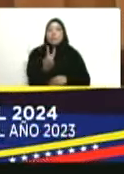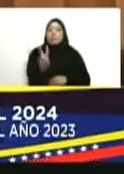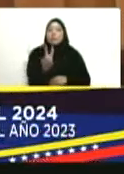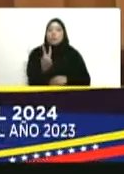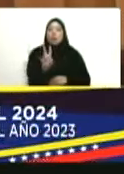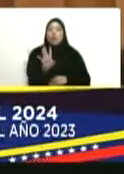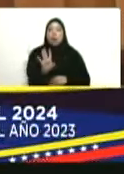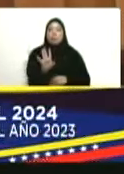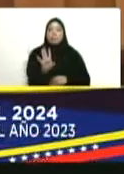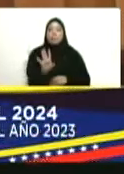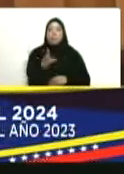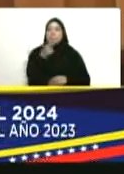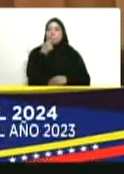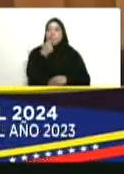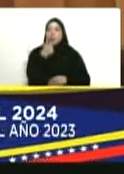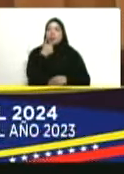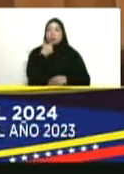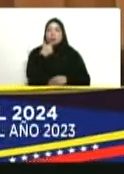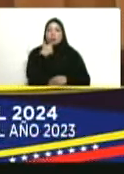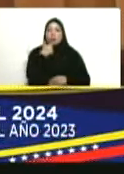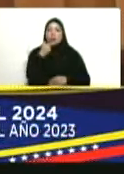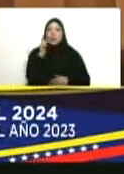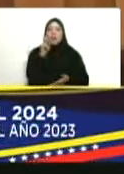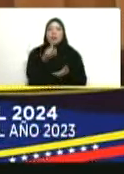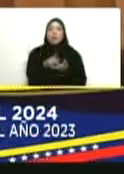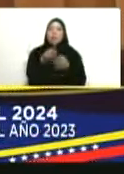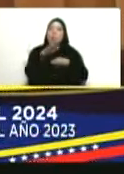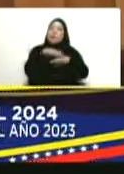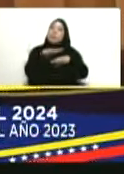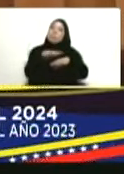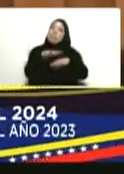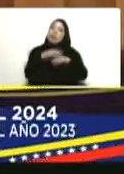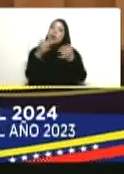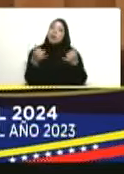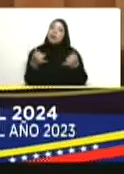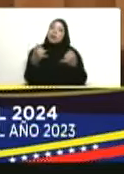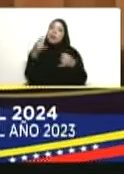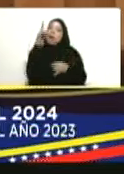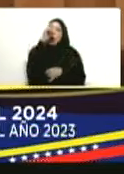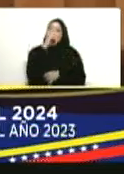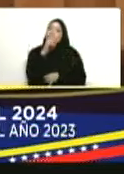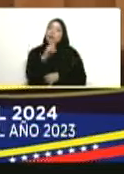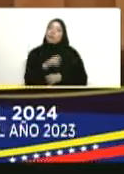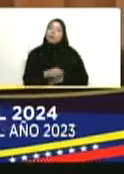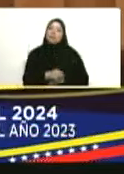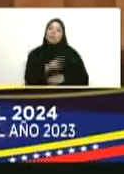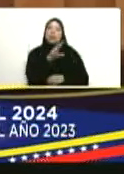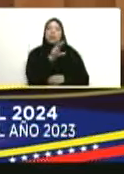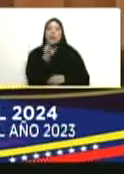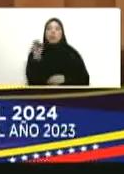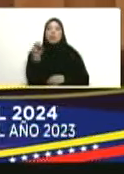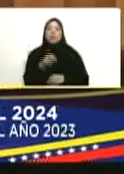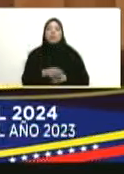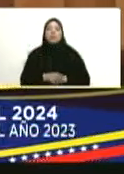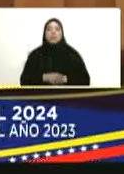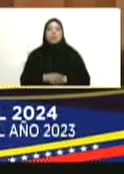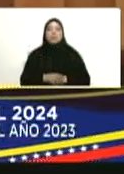ser hermoso, porque es el llamado año 200 de Junín y de